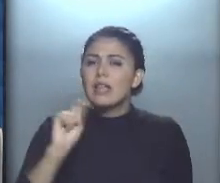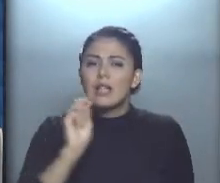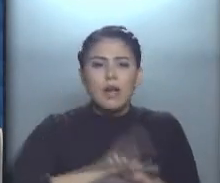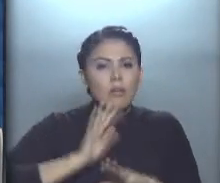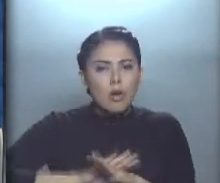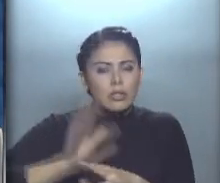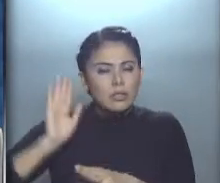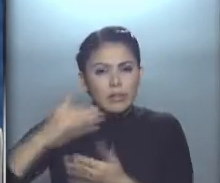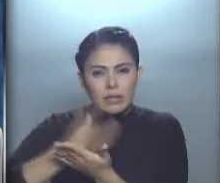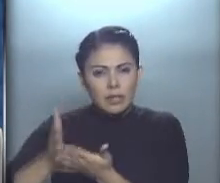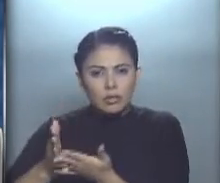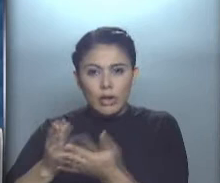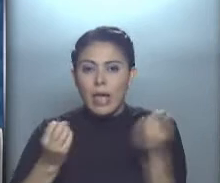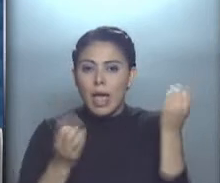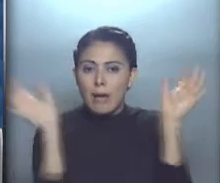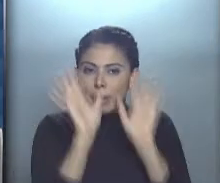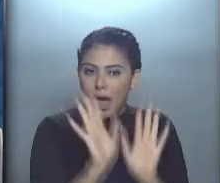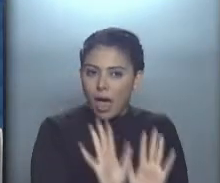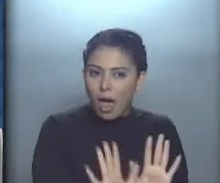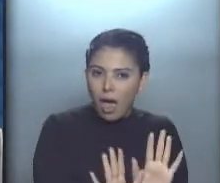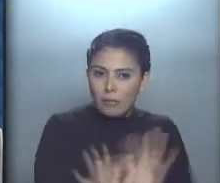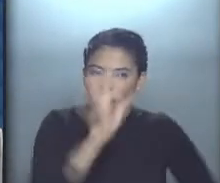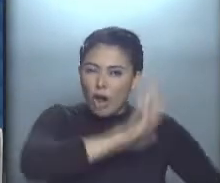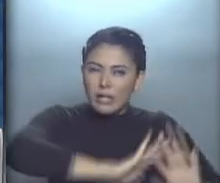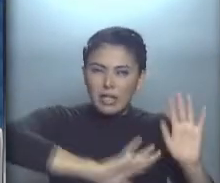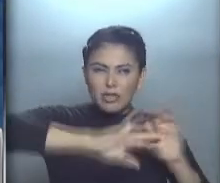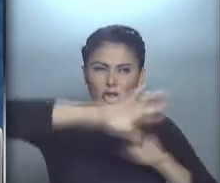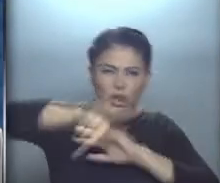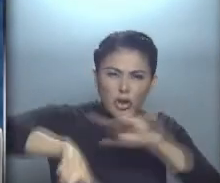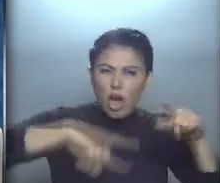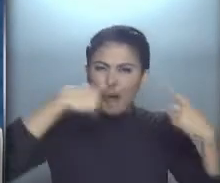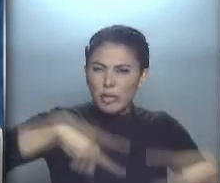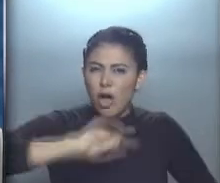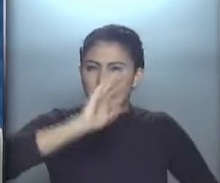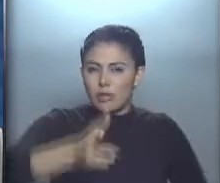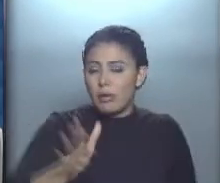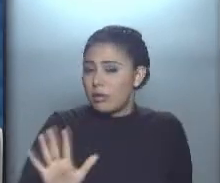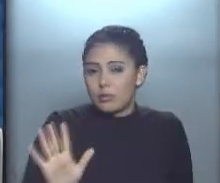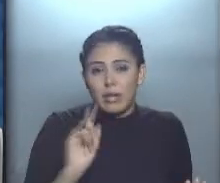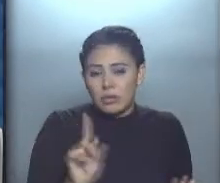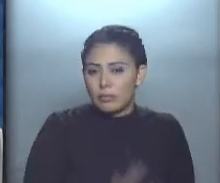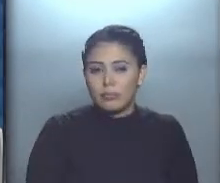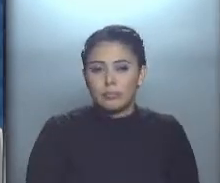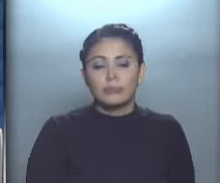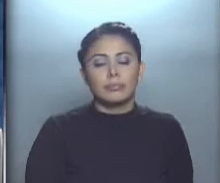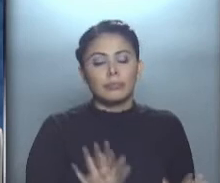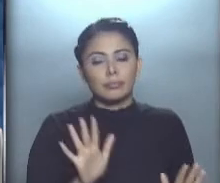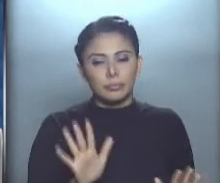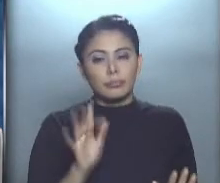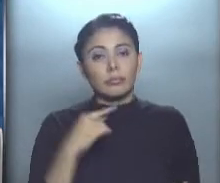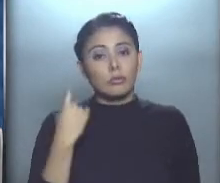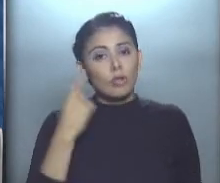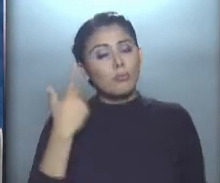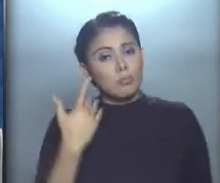que pueden articular los mecanismos para armar semejante desmadre? Y, bueno, eso, concretamente ese es el problema. Mire, nosotros